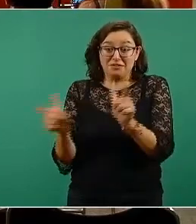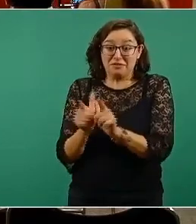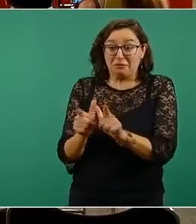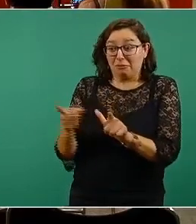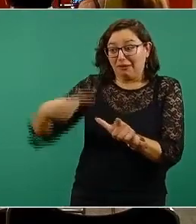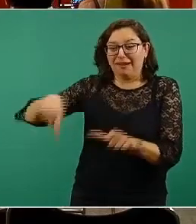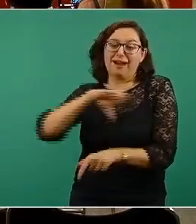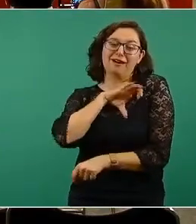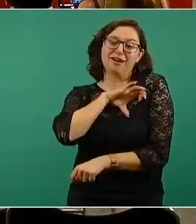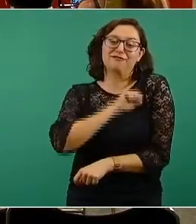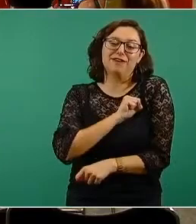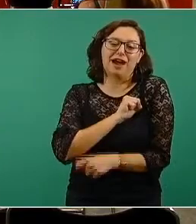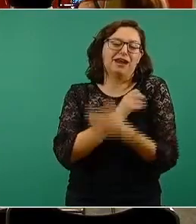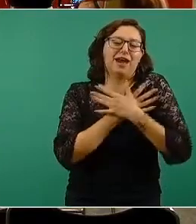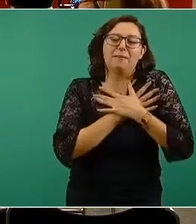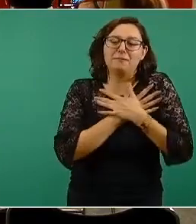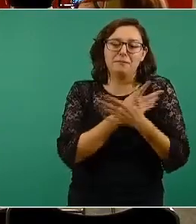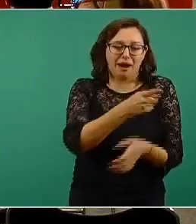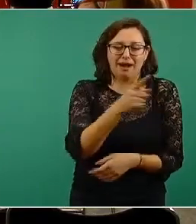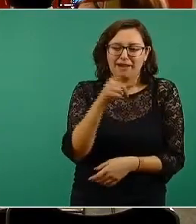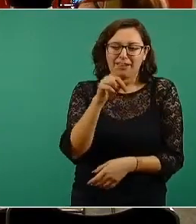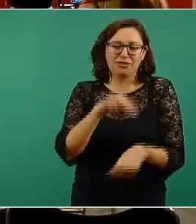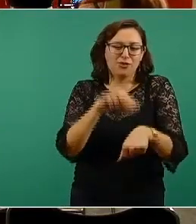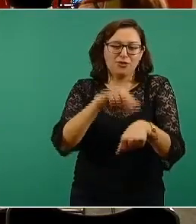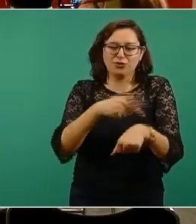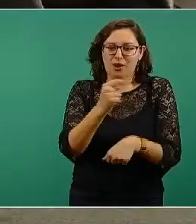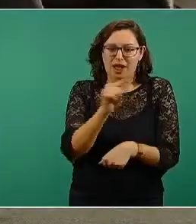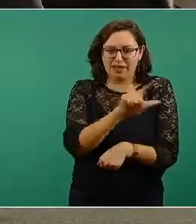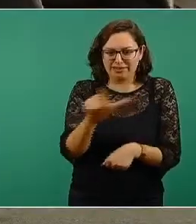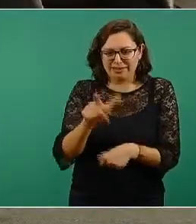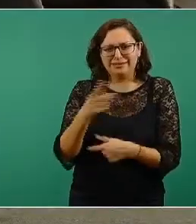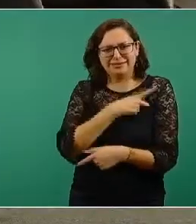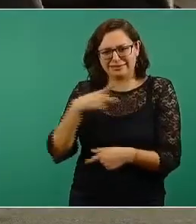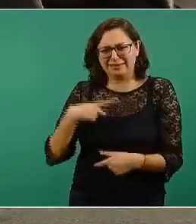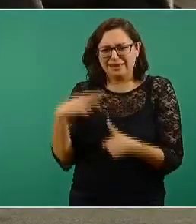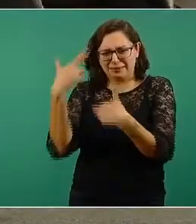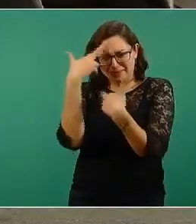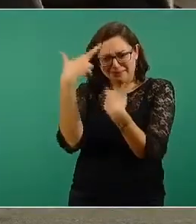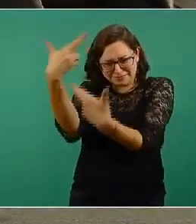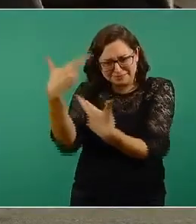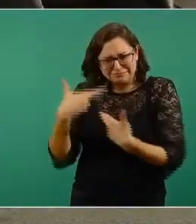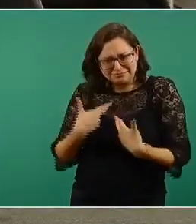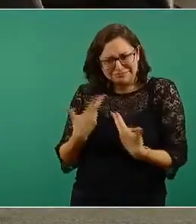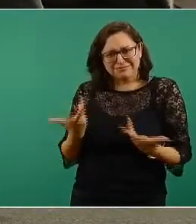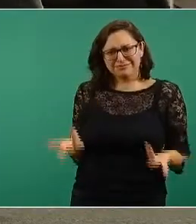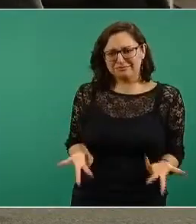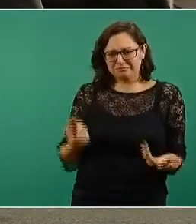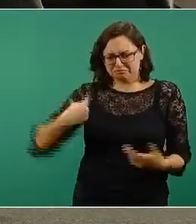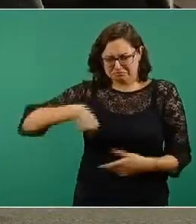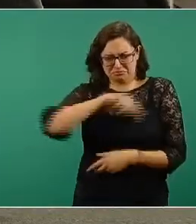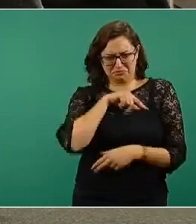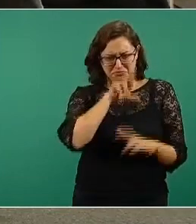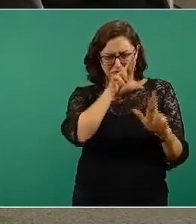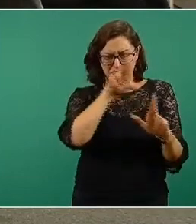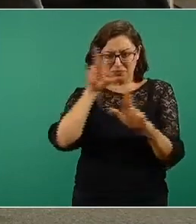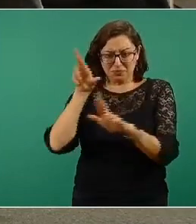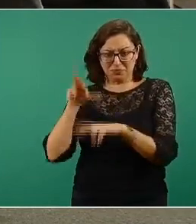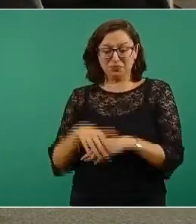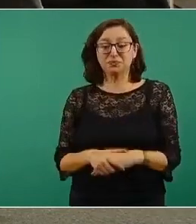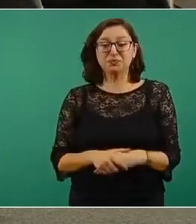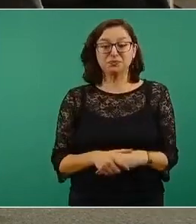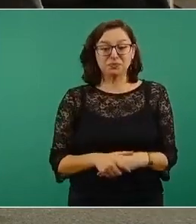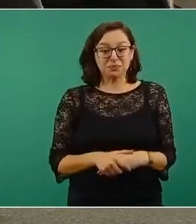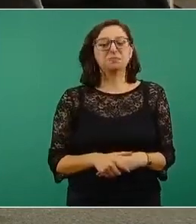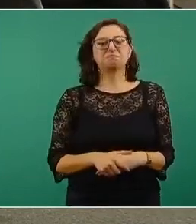fans, pues que nos respeten, porque nosotros no le faltamos al respeto a nadie y merecemos respeto al igual que ustedes.